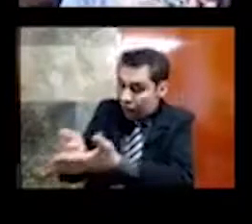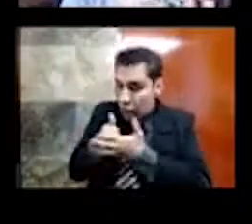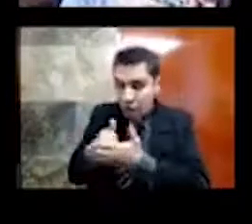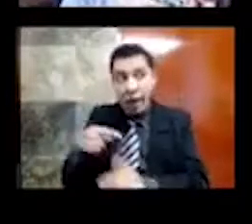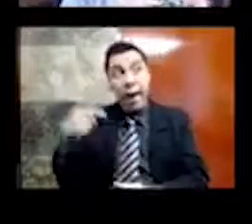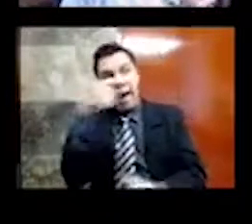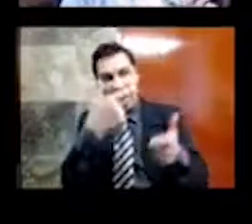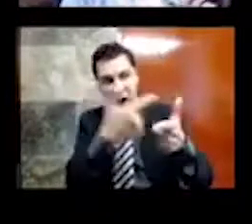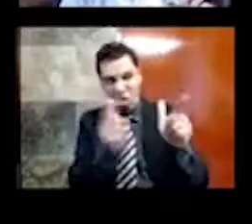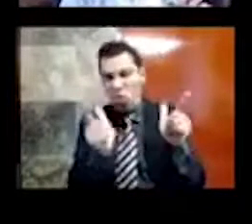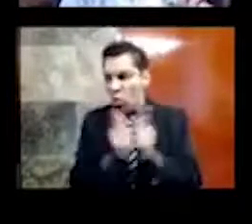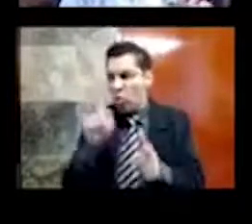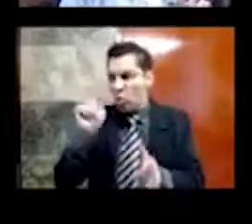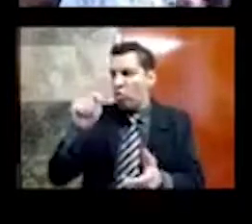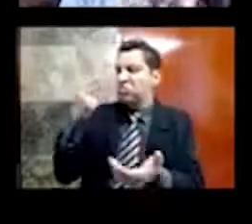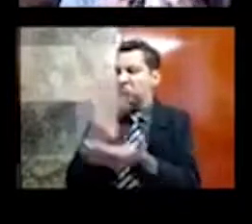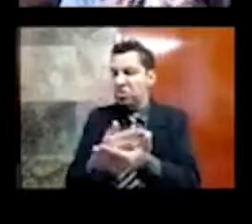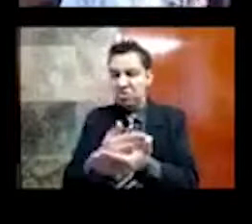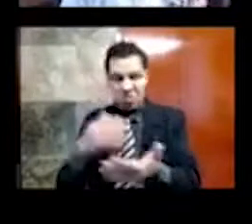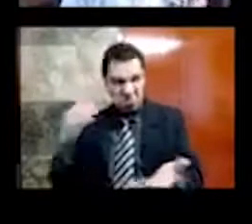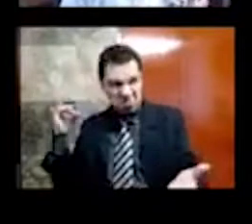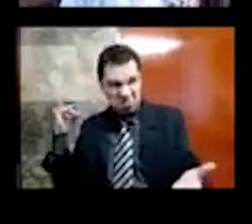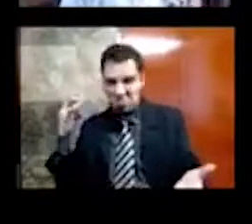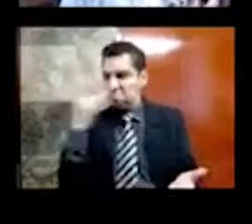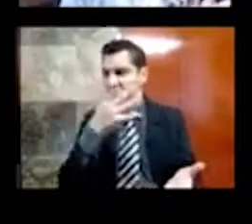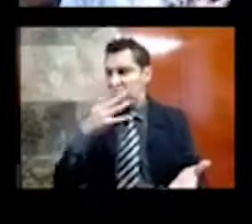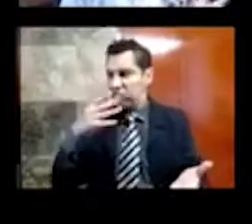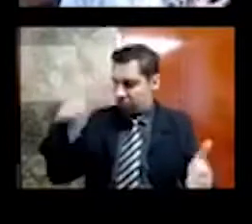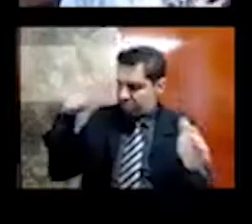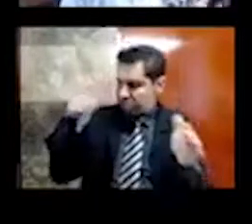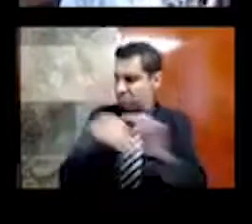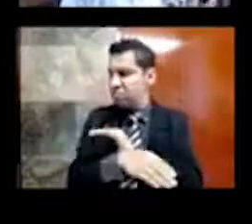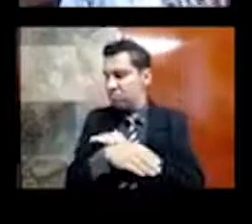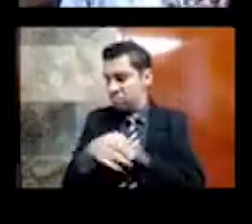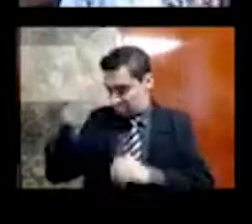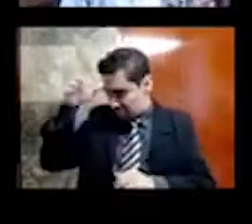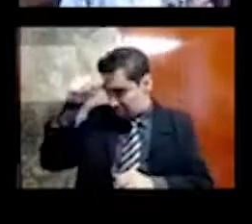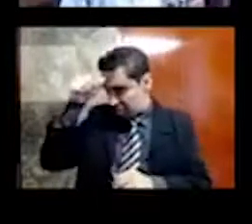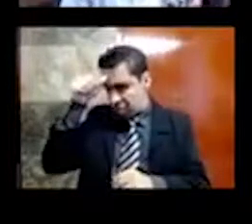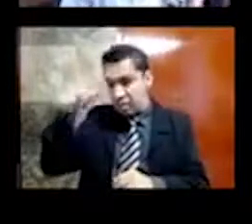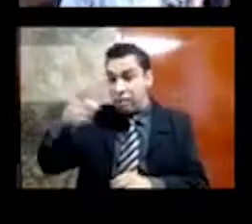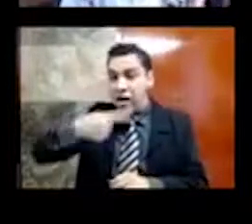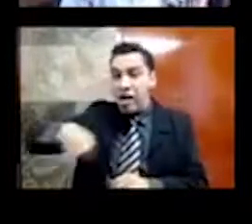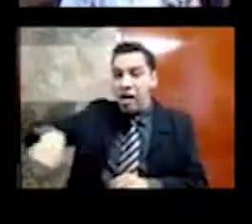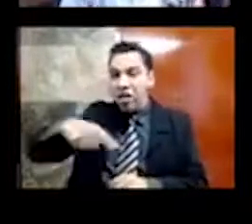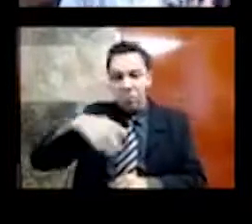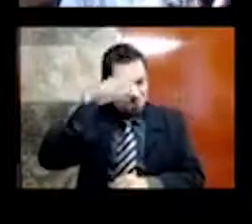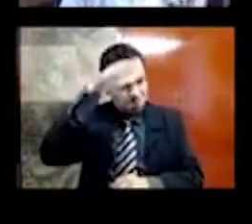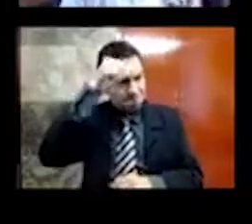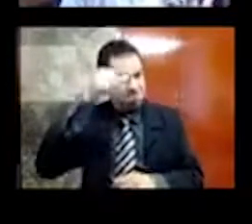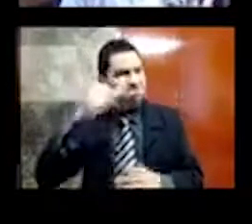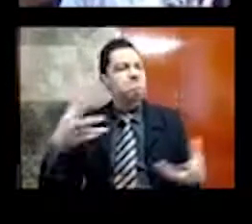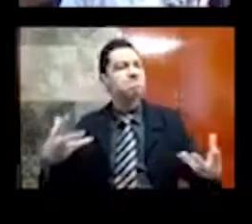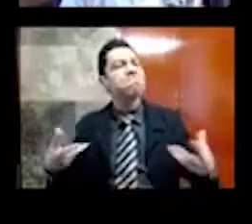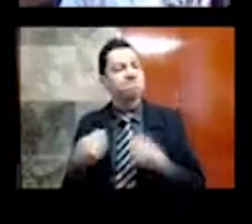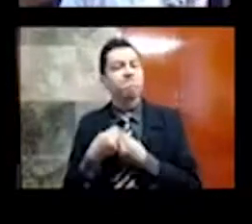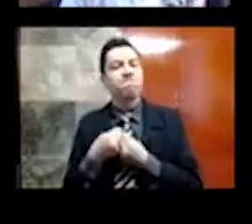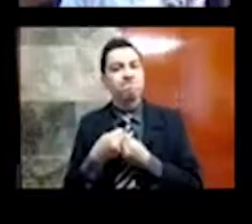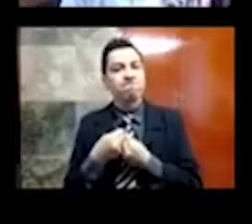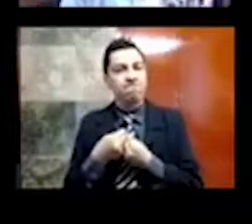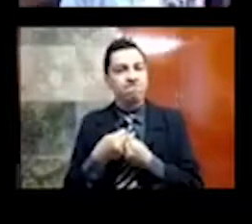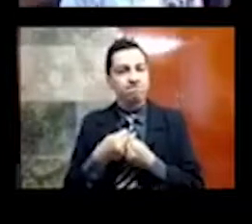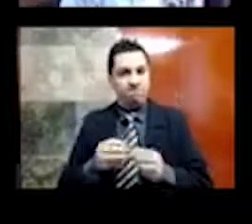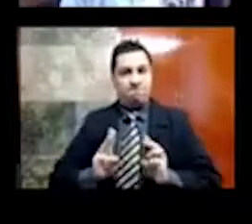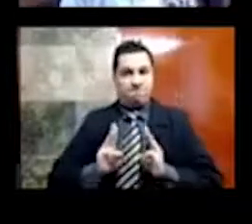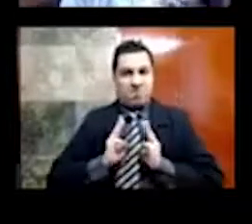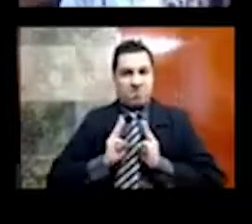enemigos suyos. Y le ponderan la ciudad de Tenochtitlán y el poder guerrero que tiene,